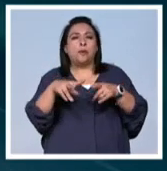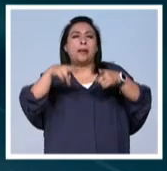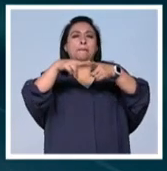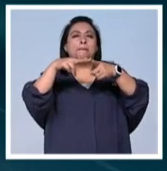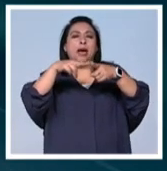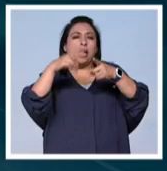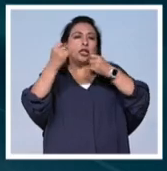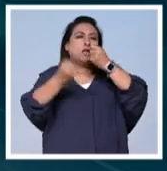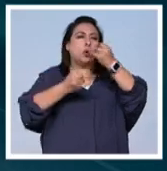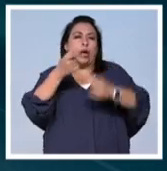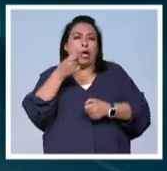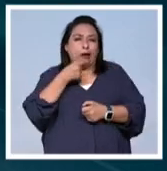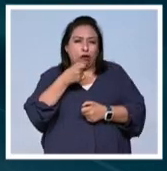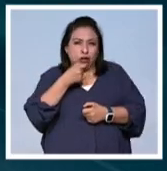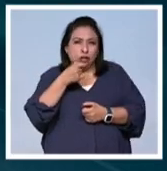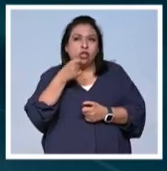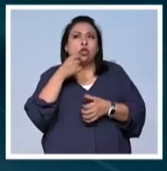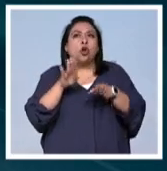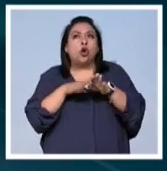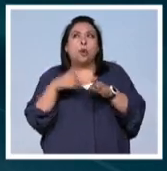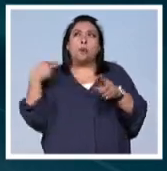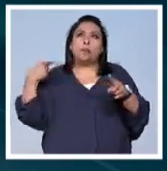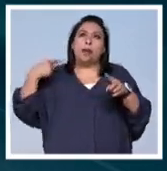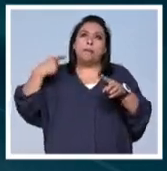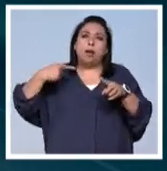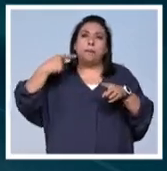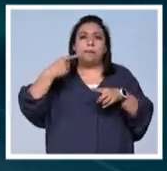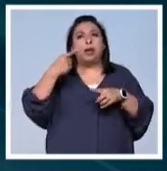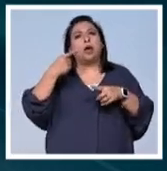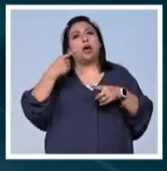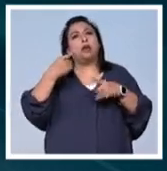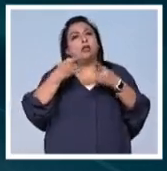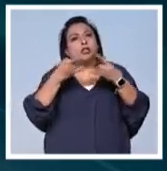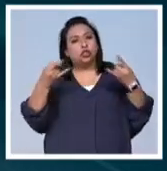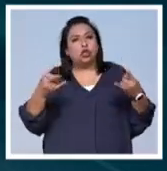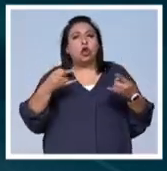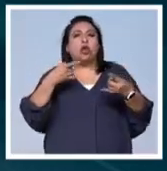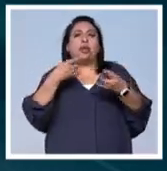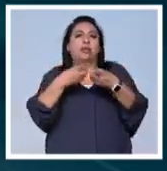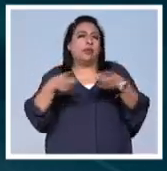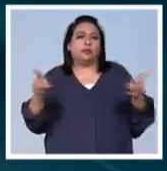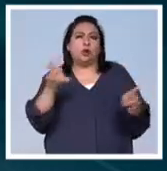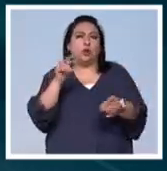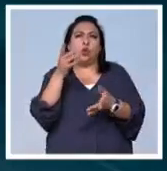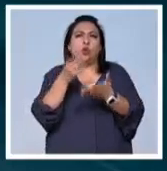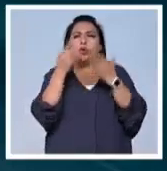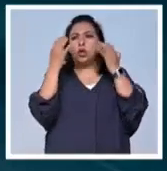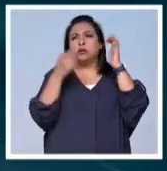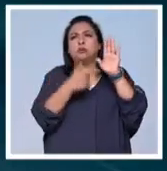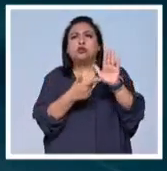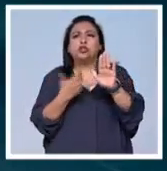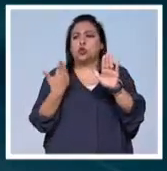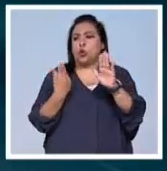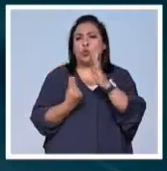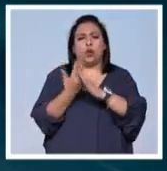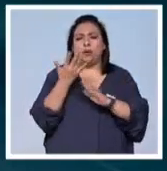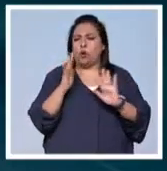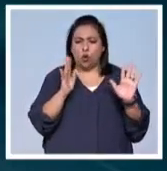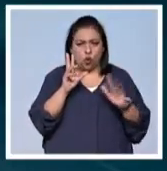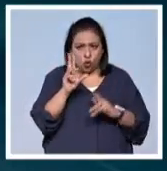infantiles y cómo se han desarrollado históricamente no es solamente una exposición de obra reciente